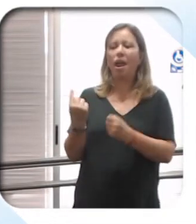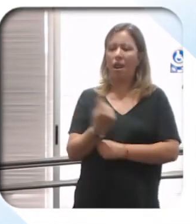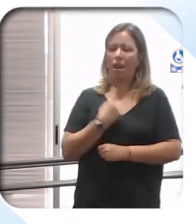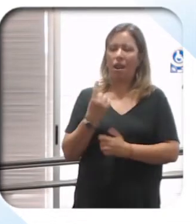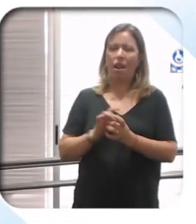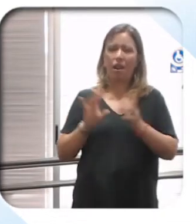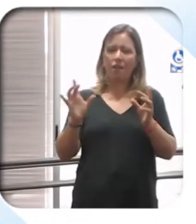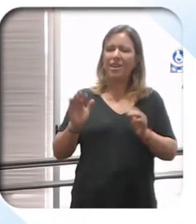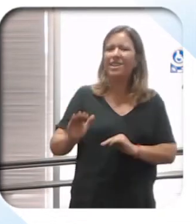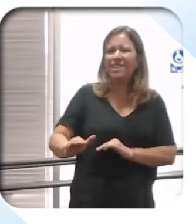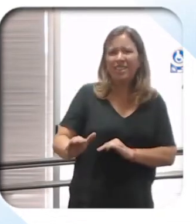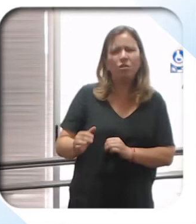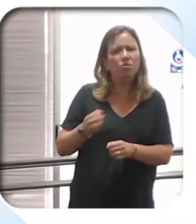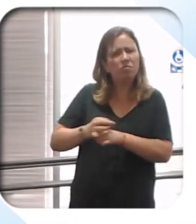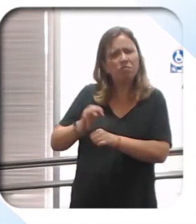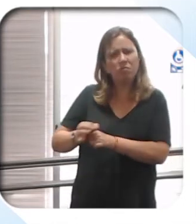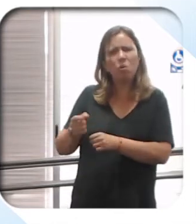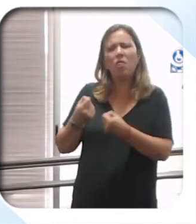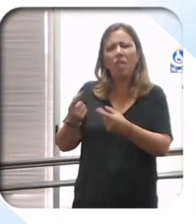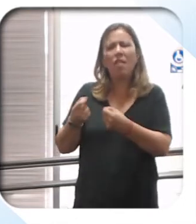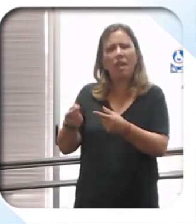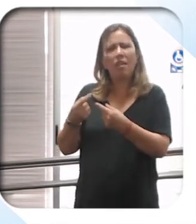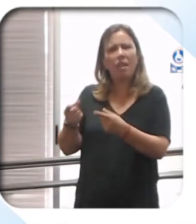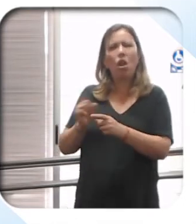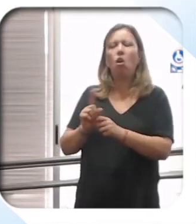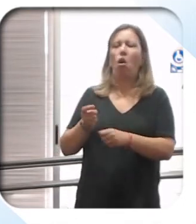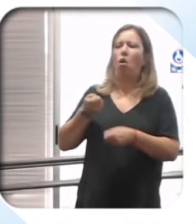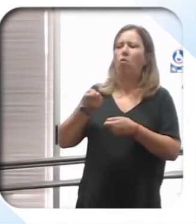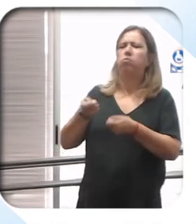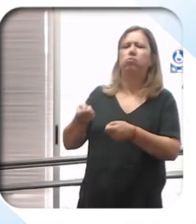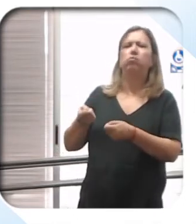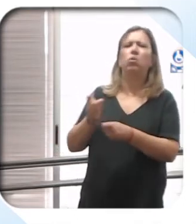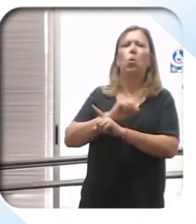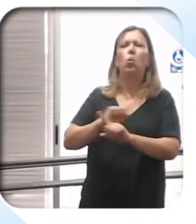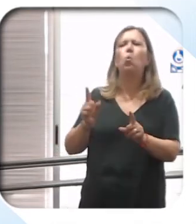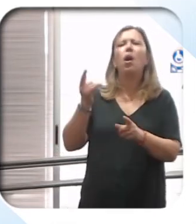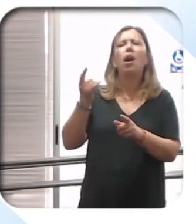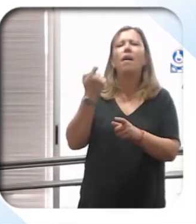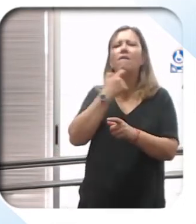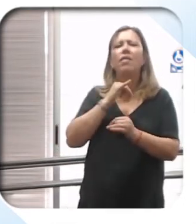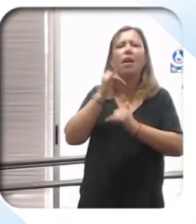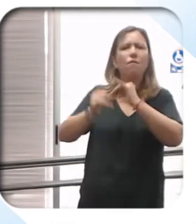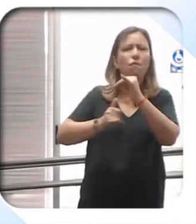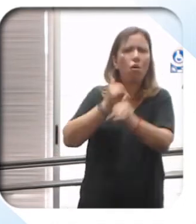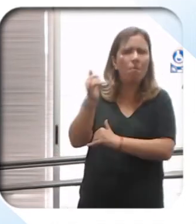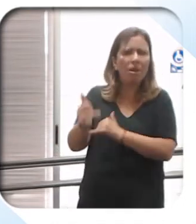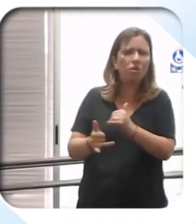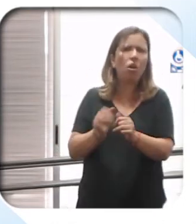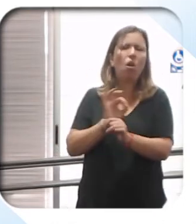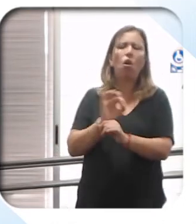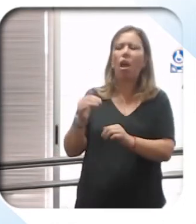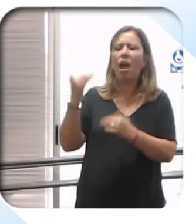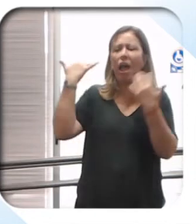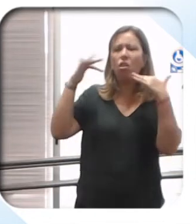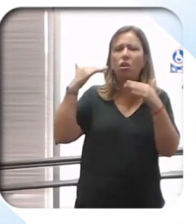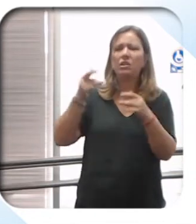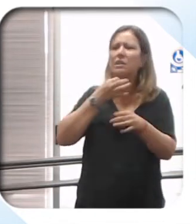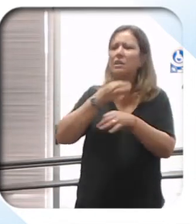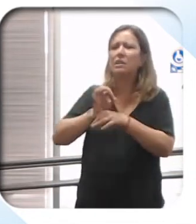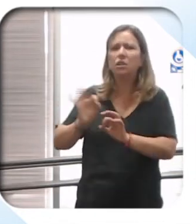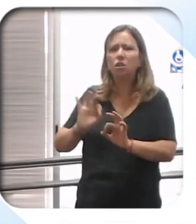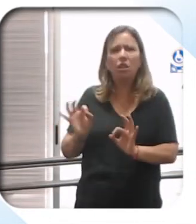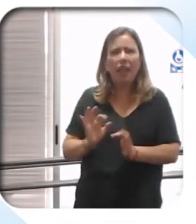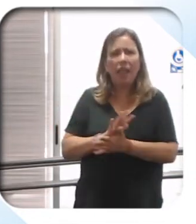autonomía desde pequeño, darle herramientas, no exigir sin haberle dado nunca, cuando es adolescente,